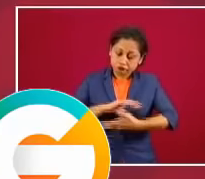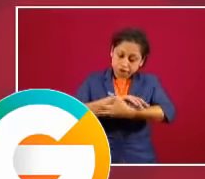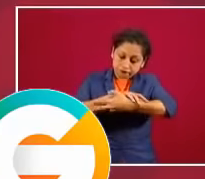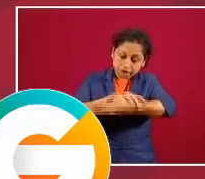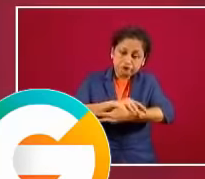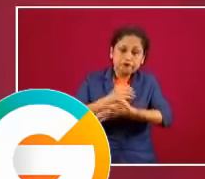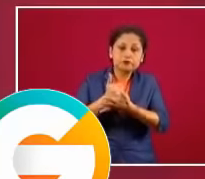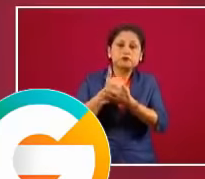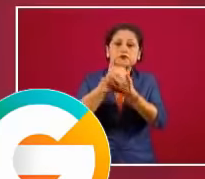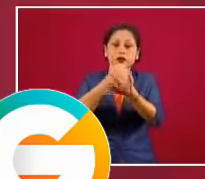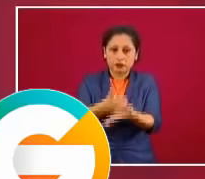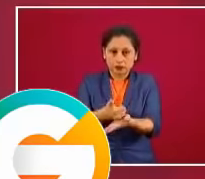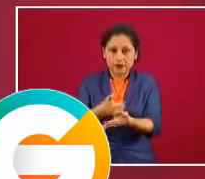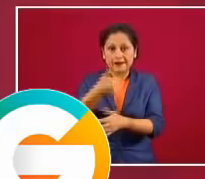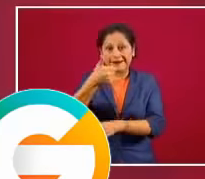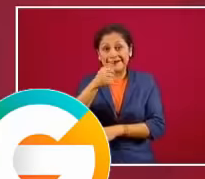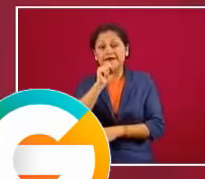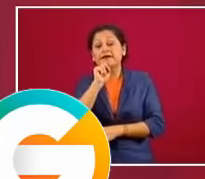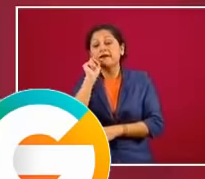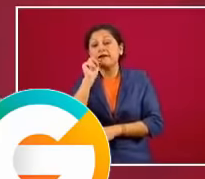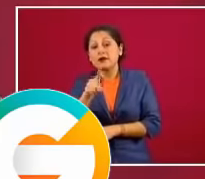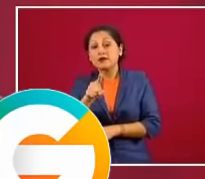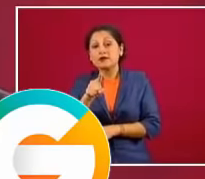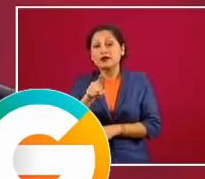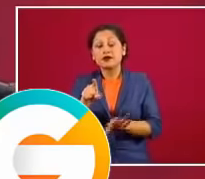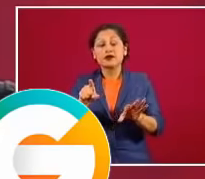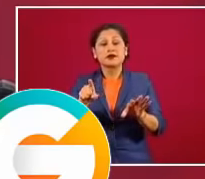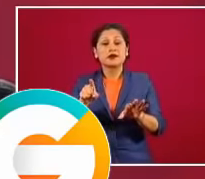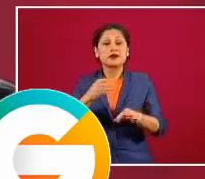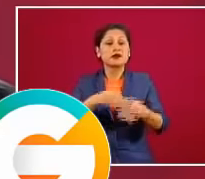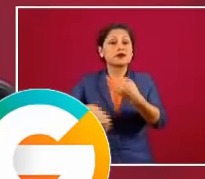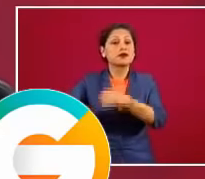se presenten menos